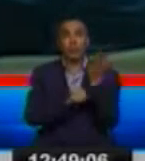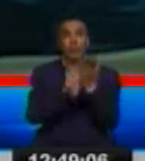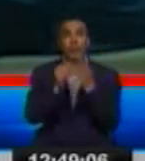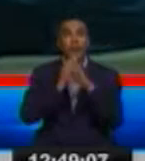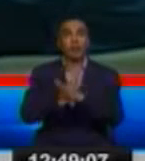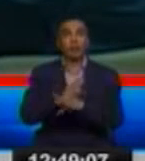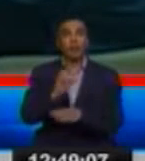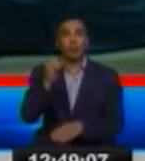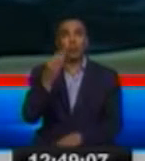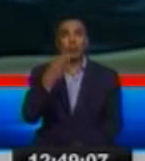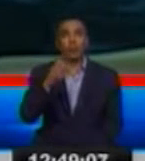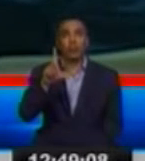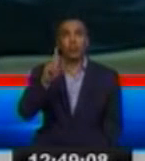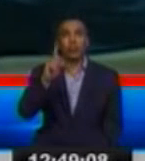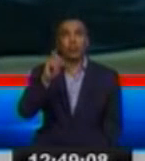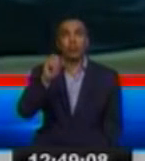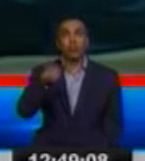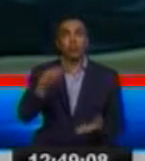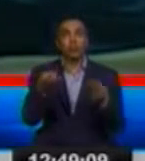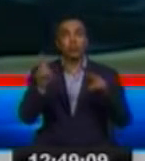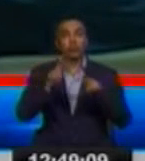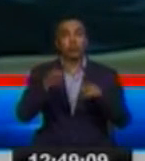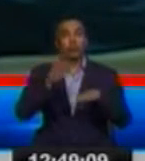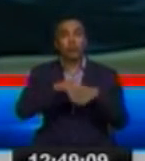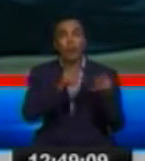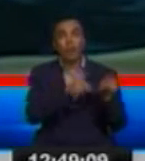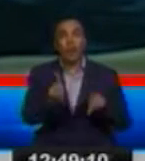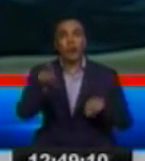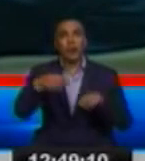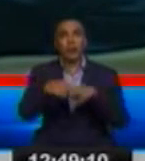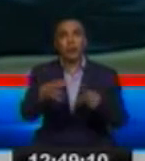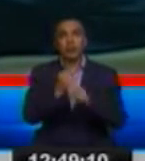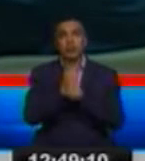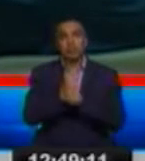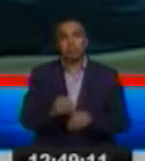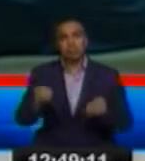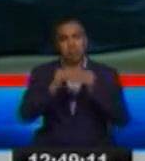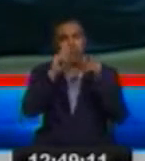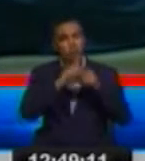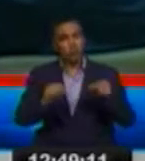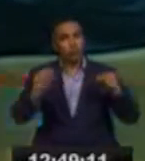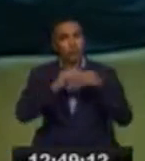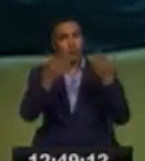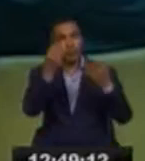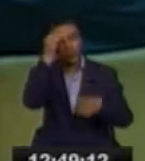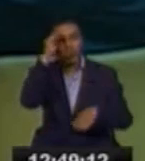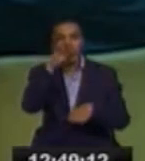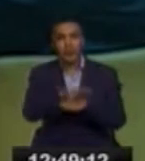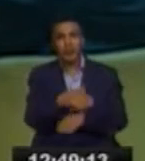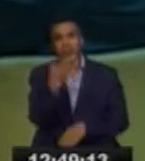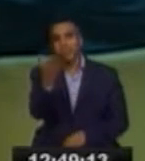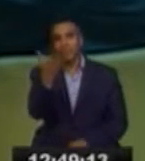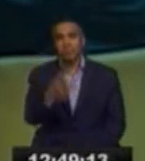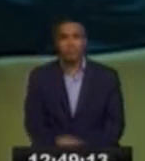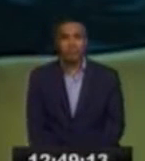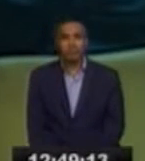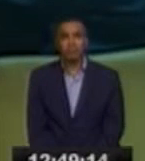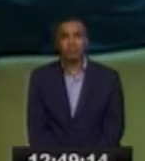Osvaldo Jarrín, sobre el Plan Nacional de Seguridad. Nos informa a continuación Cristian Hidalgo. Buenas tardes, Cristian. Adelante con tu informe. Te